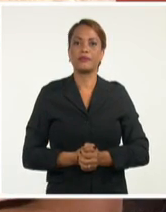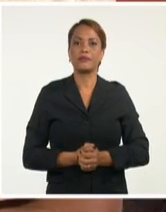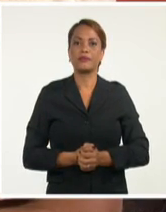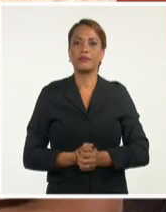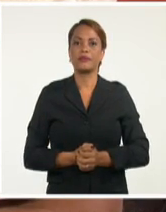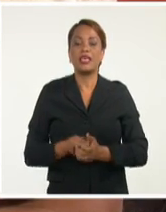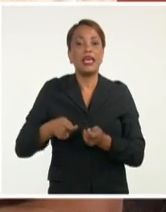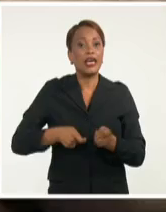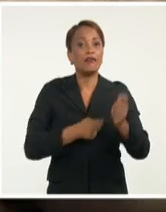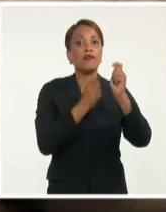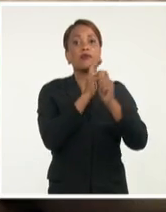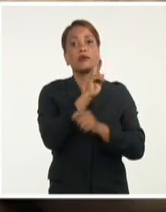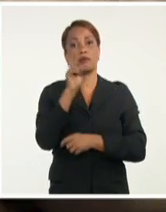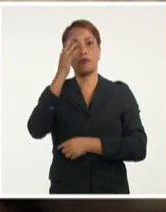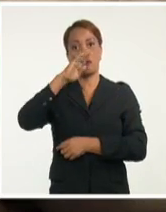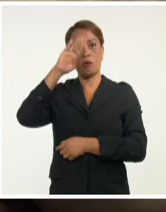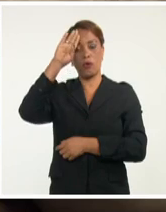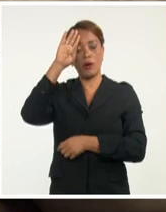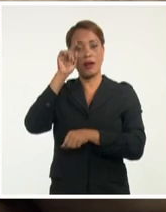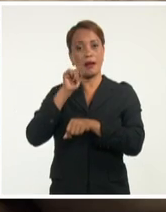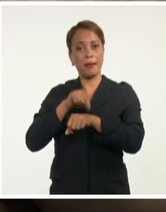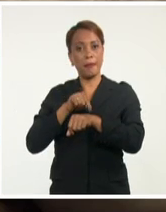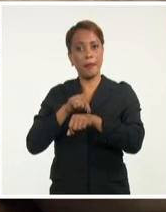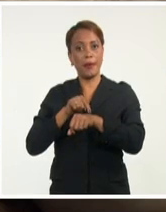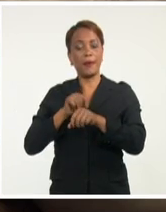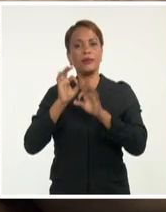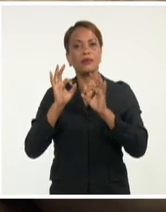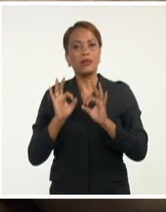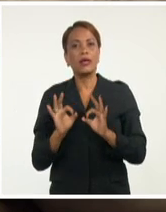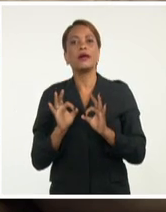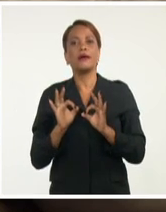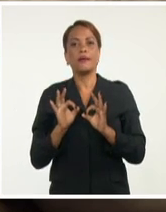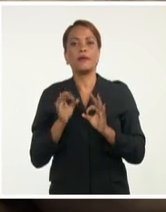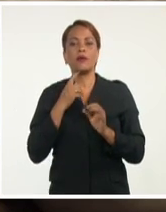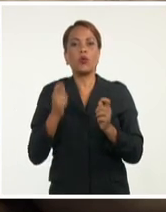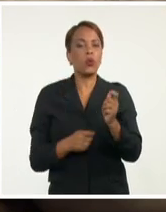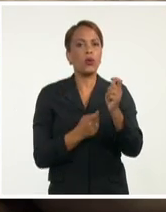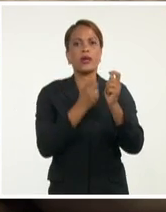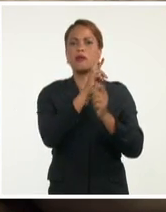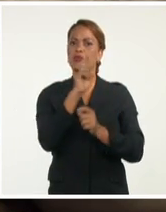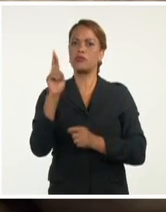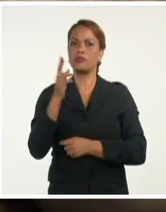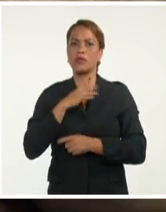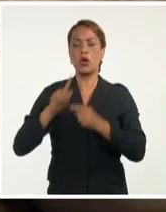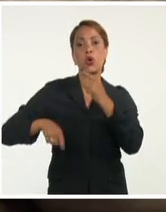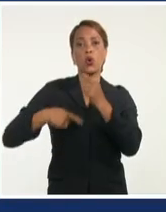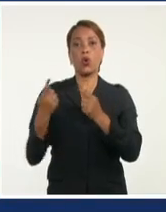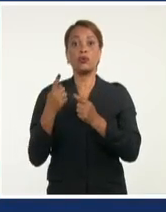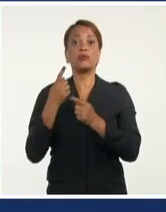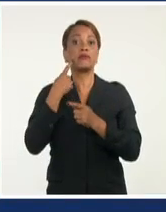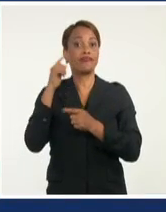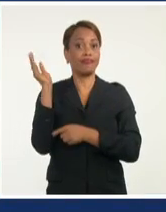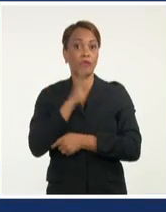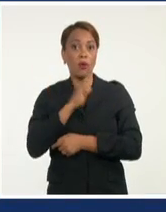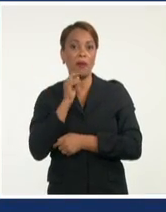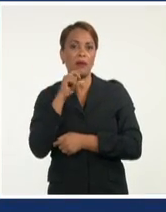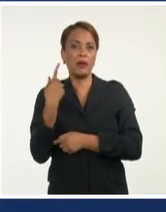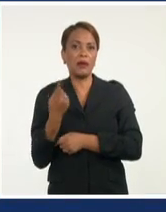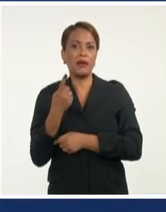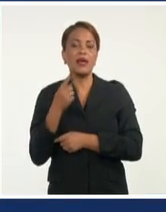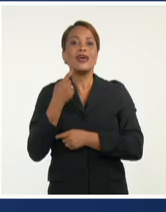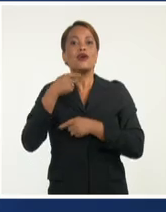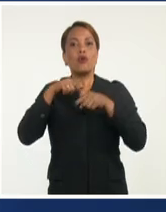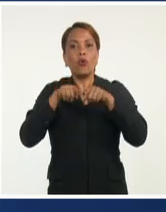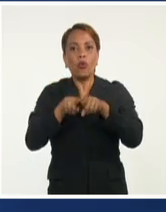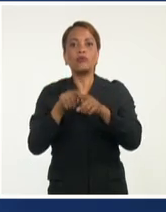de la Revolución cubana en el momento de la guerra revolucionaria contra la dictadura fue justamente ir alcanzando una unidad